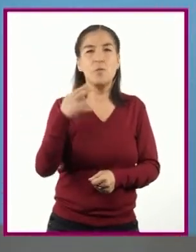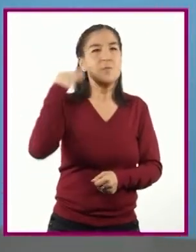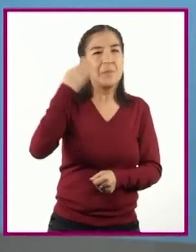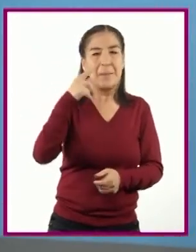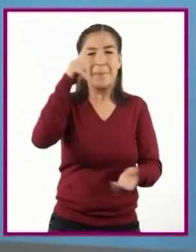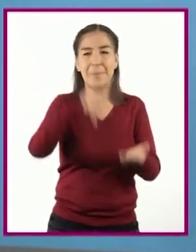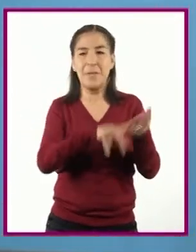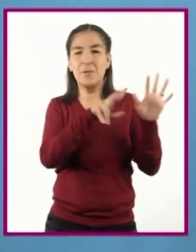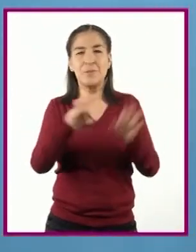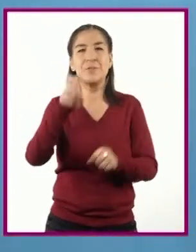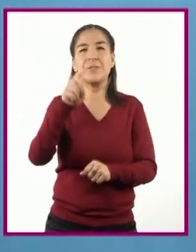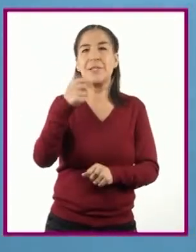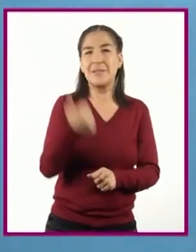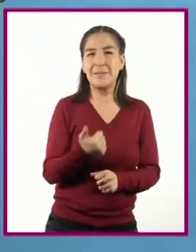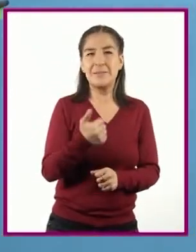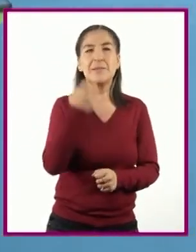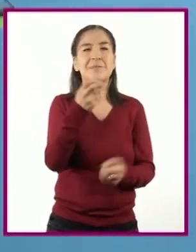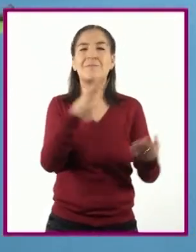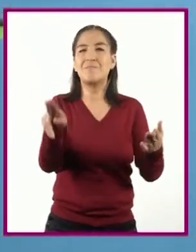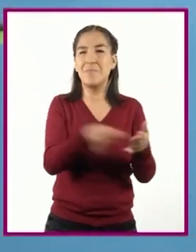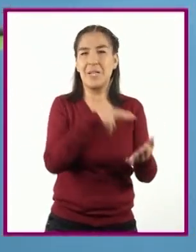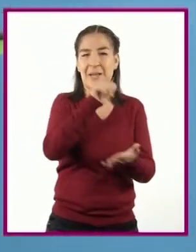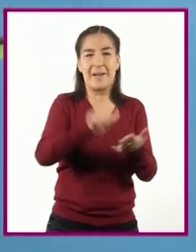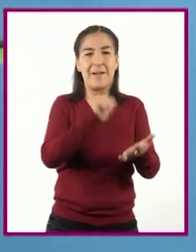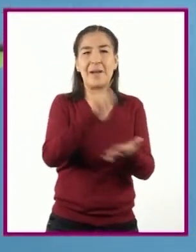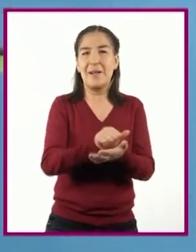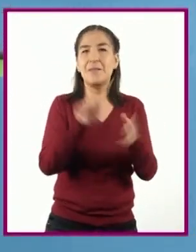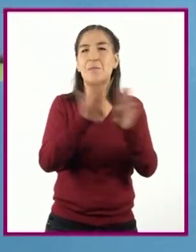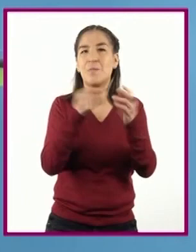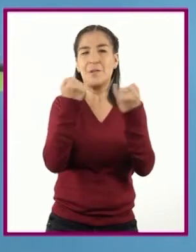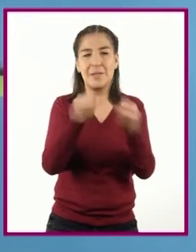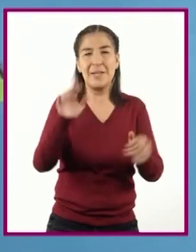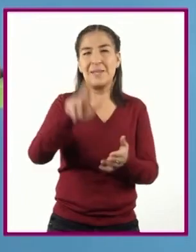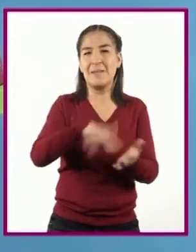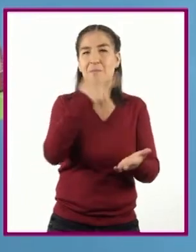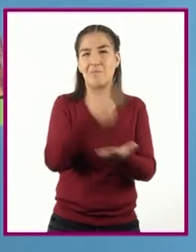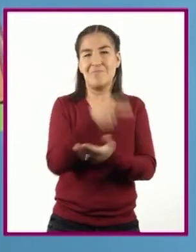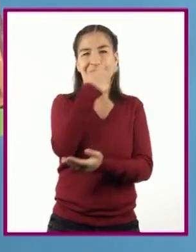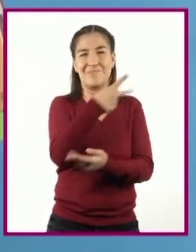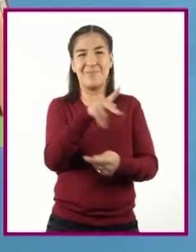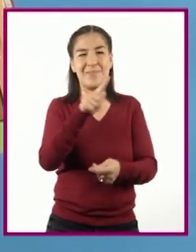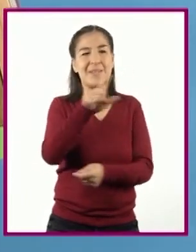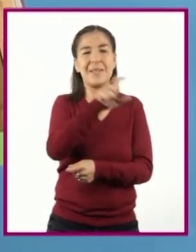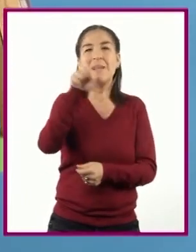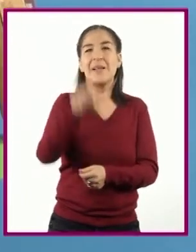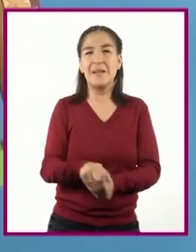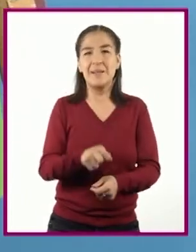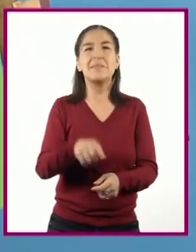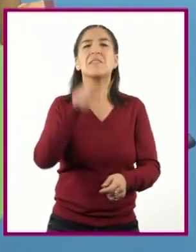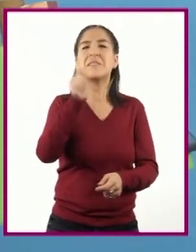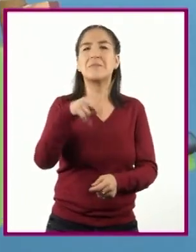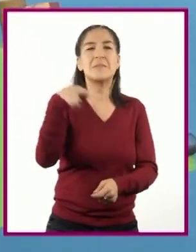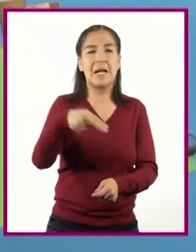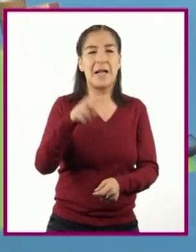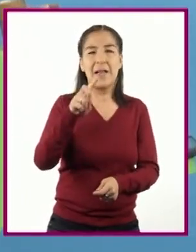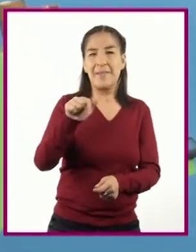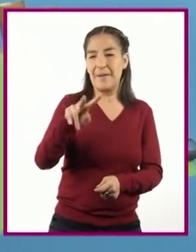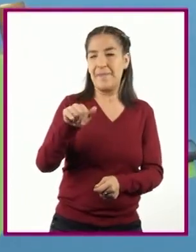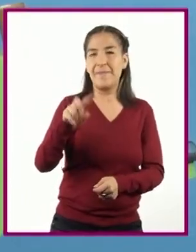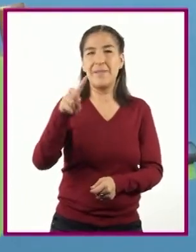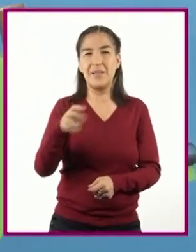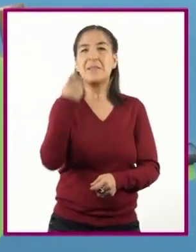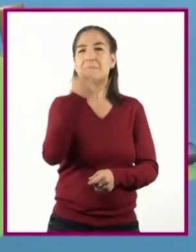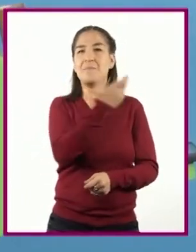de 1836 se firmó el Acta de Independencia de la República de Texas, nombrando a David G. Burnett